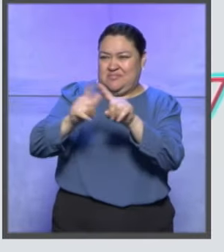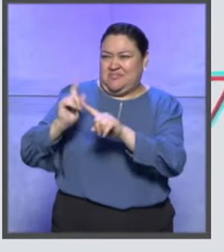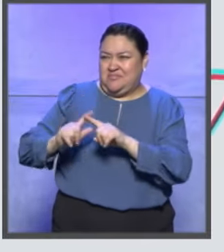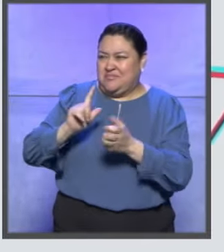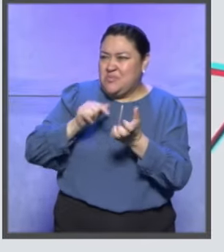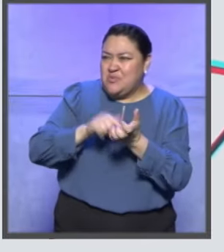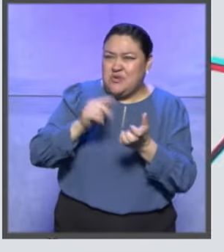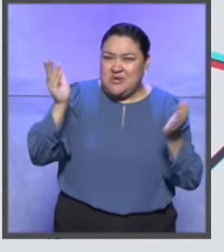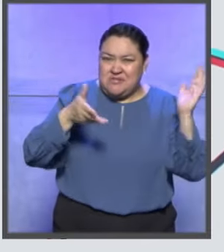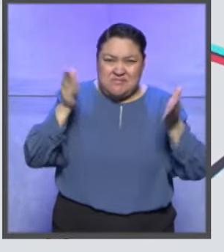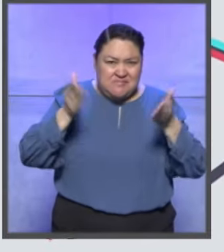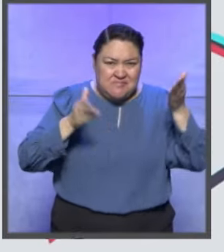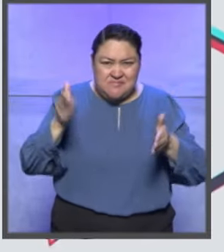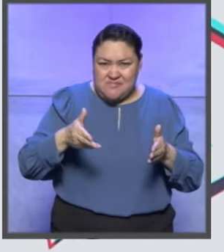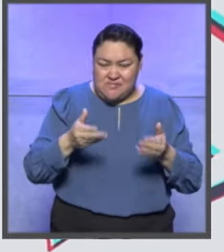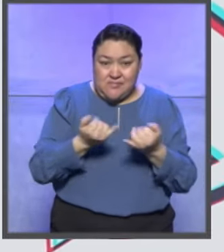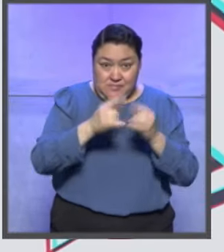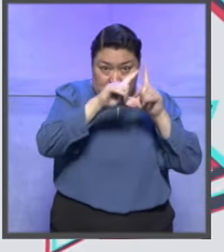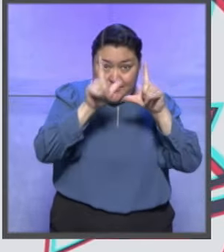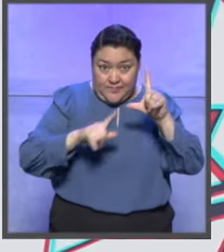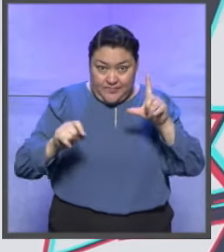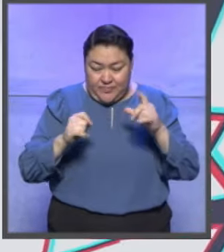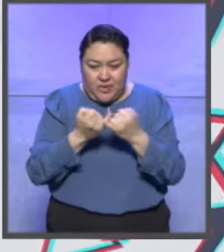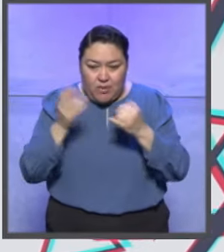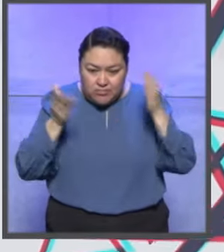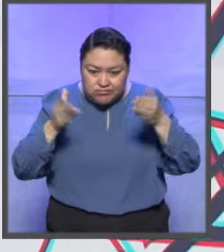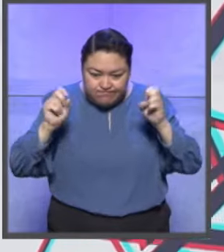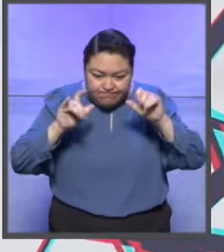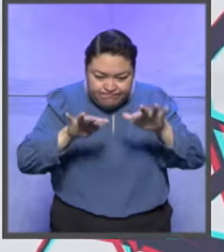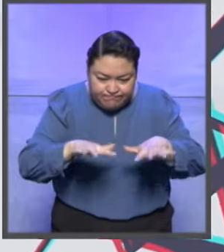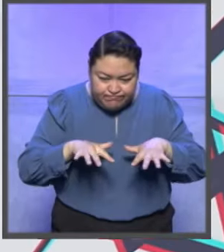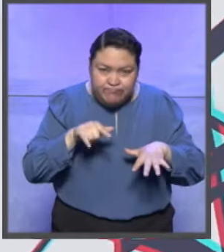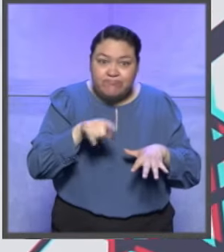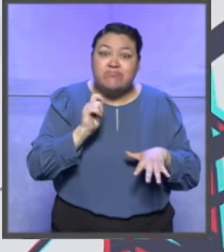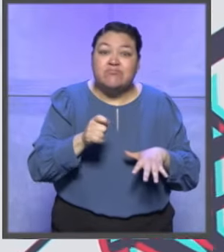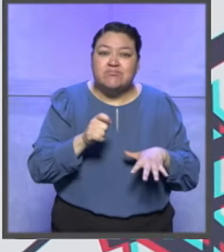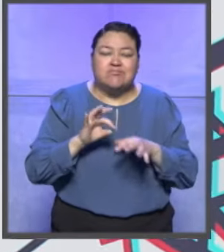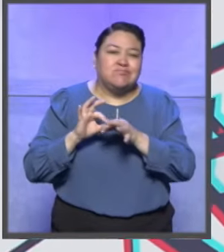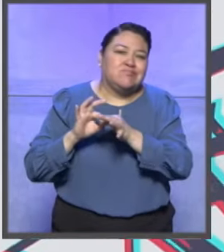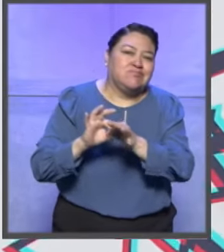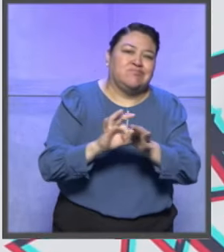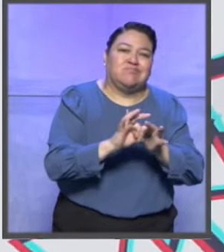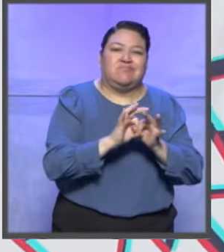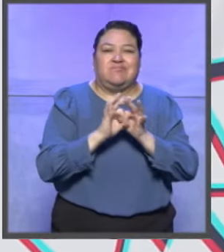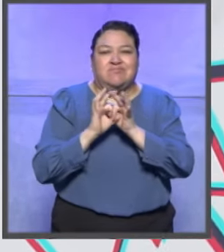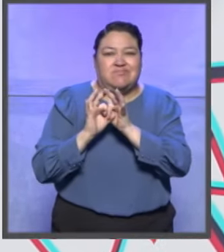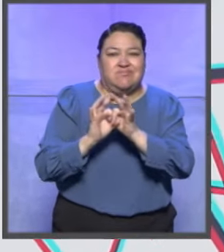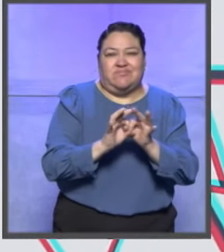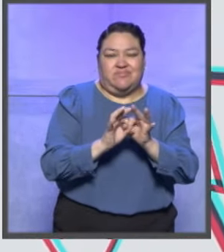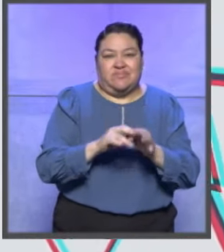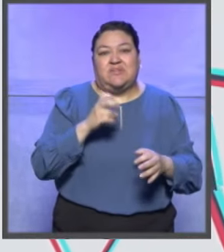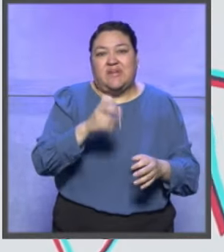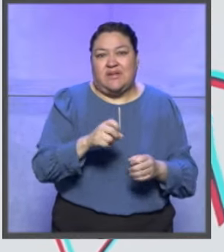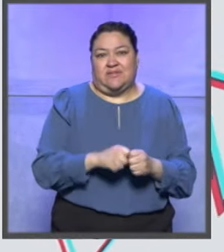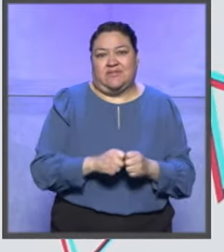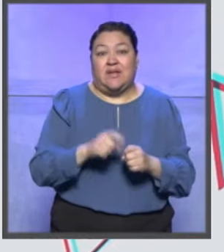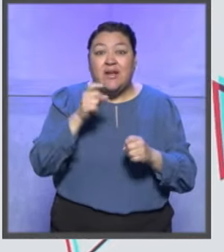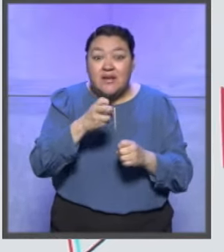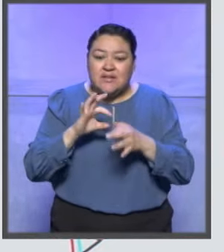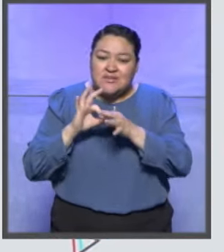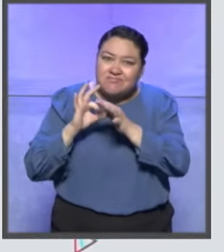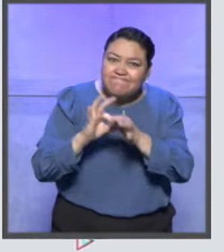de distintas partes de esta República Mexicana, pues genera una sinergia natural, genera